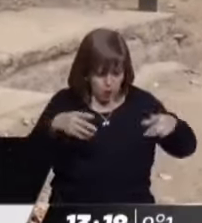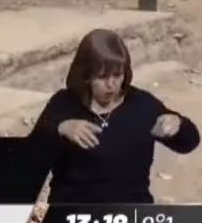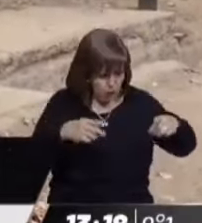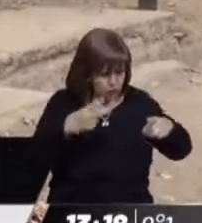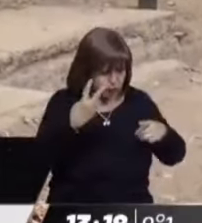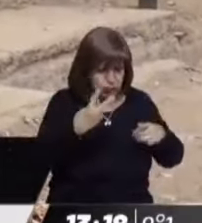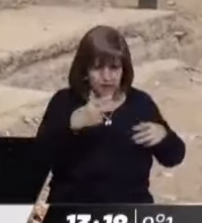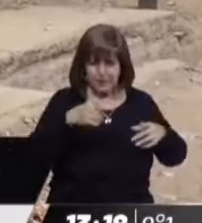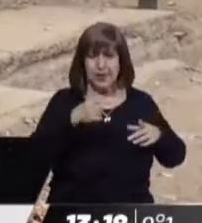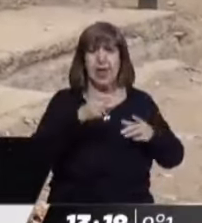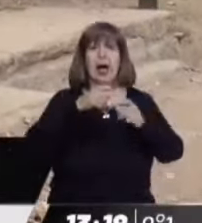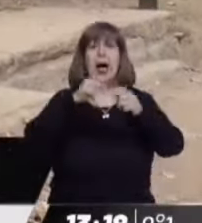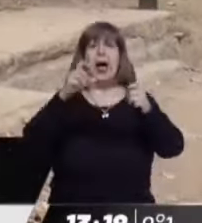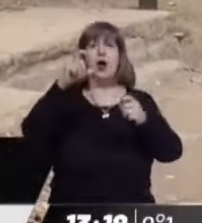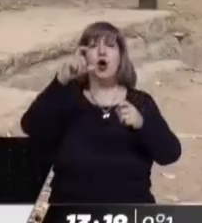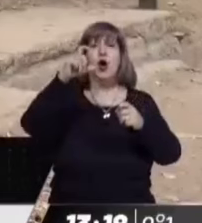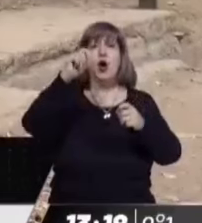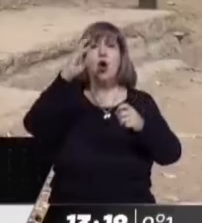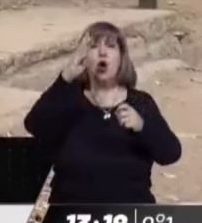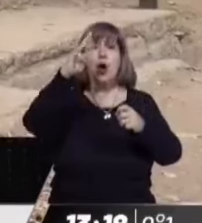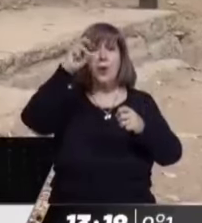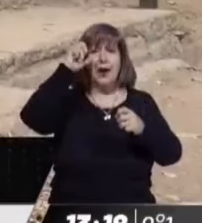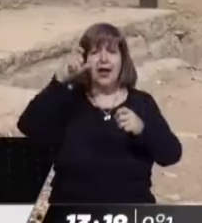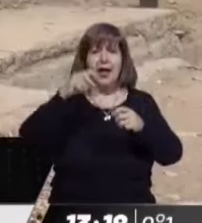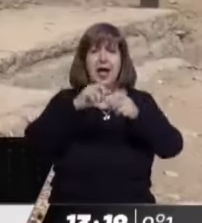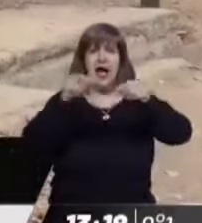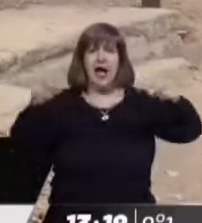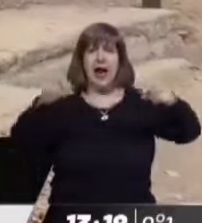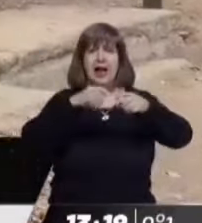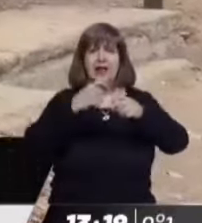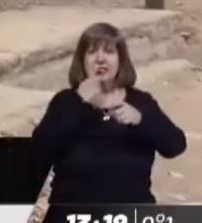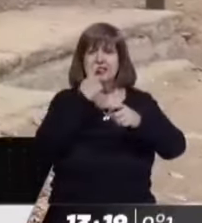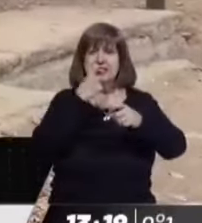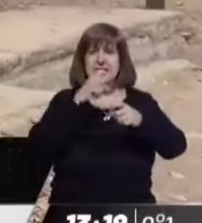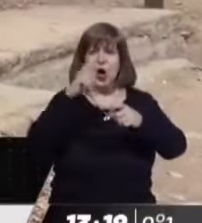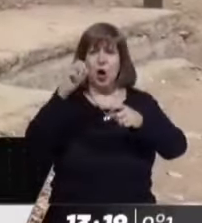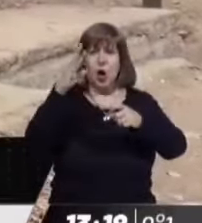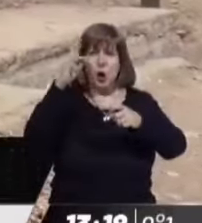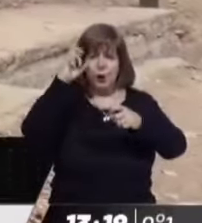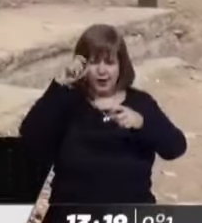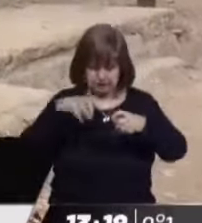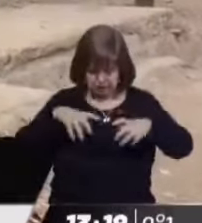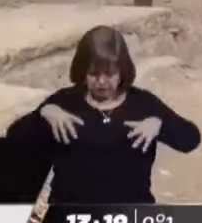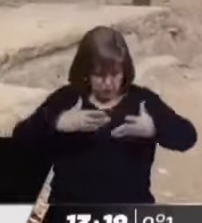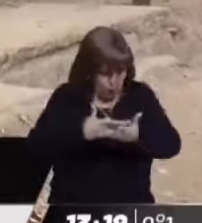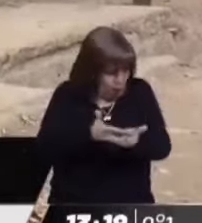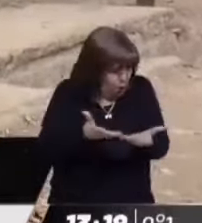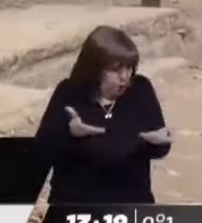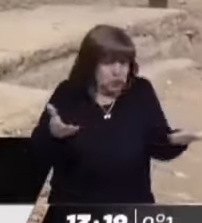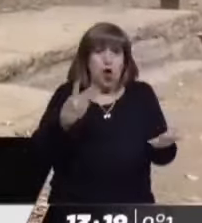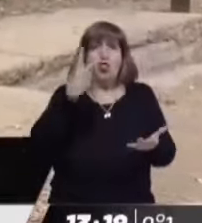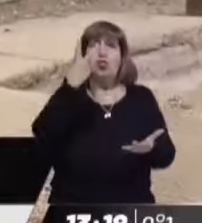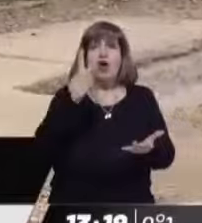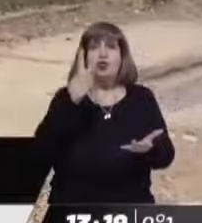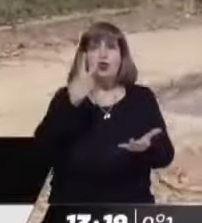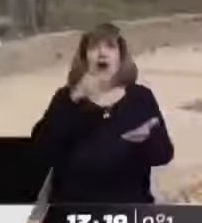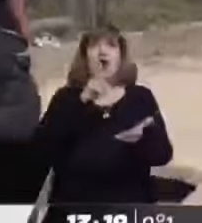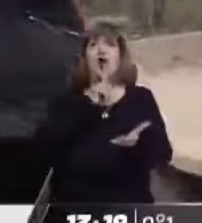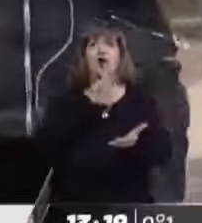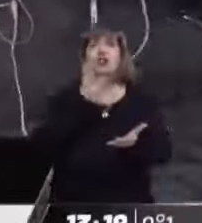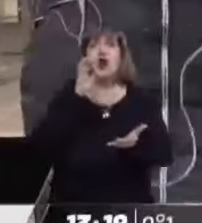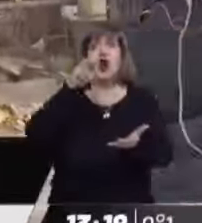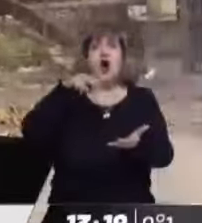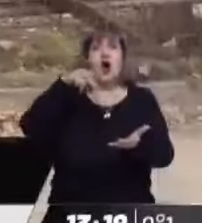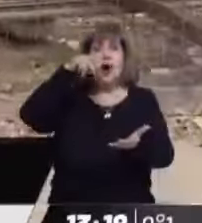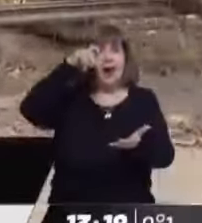toneladas de cobre de dudosa procedencia eh También en el lugar encontraron una chapa